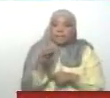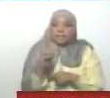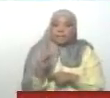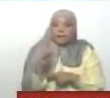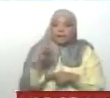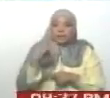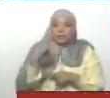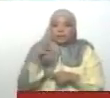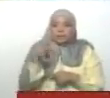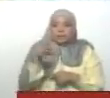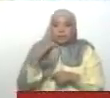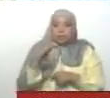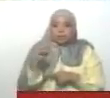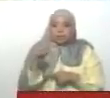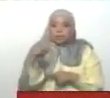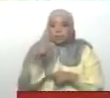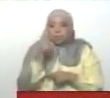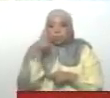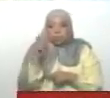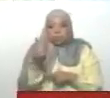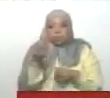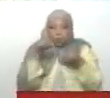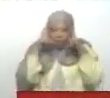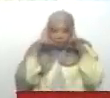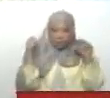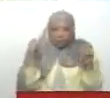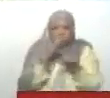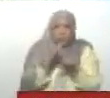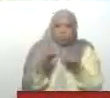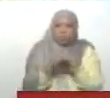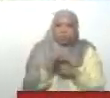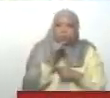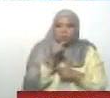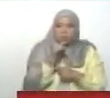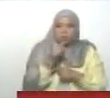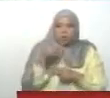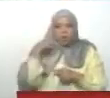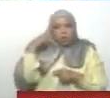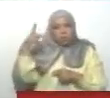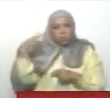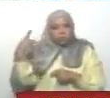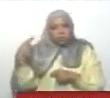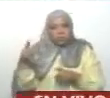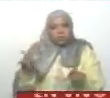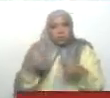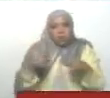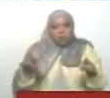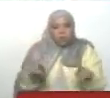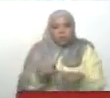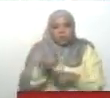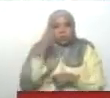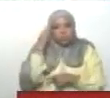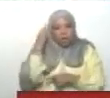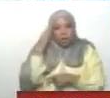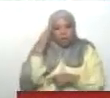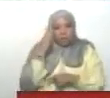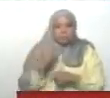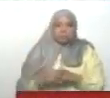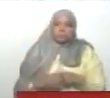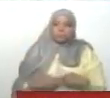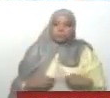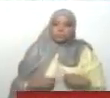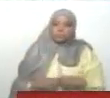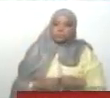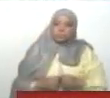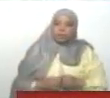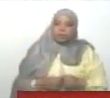especialista, me consta de dos especialistas, musicólogos, que saben de inteligencia artificial.